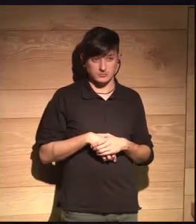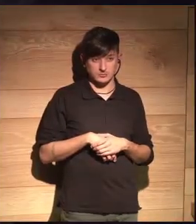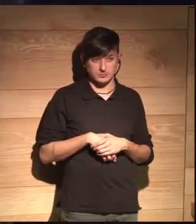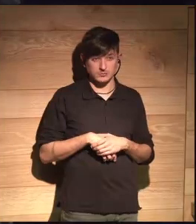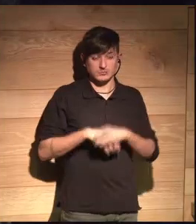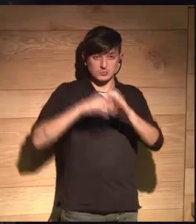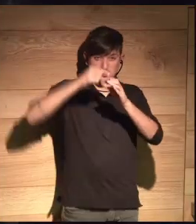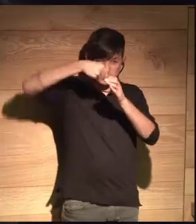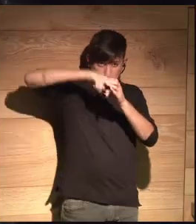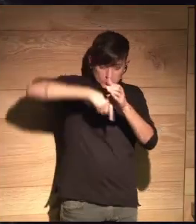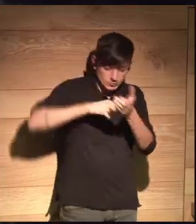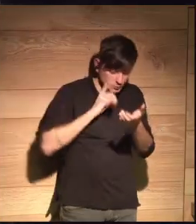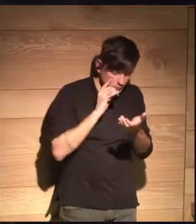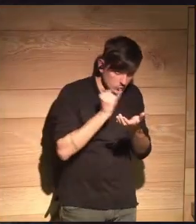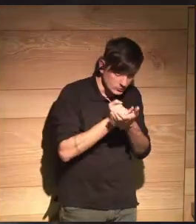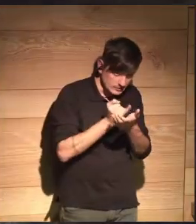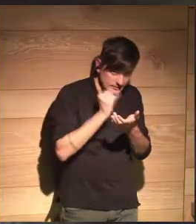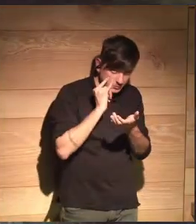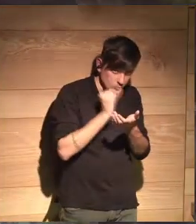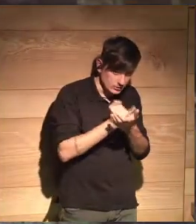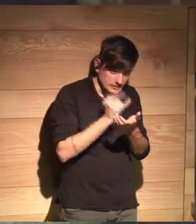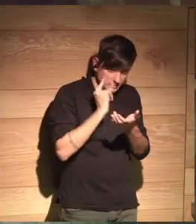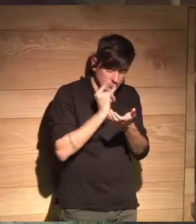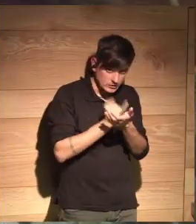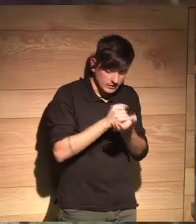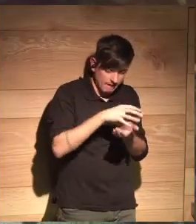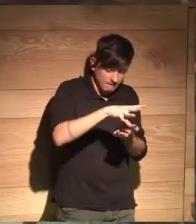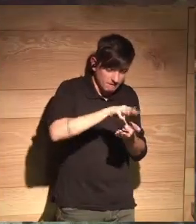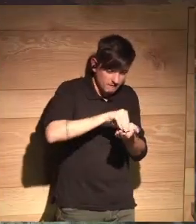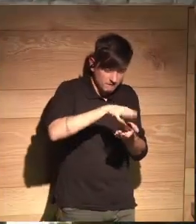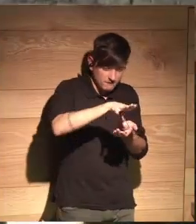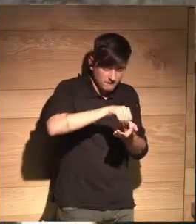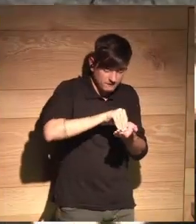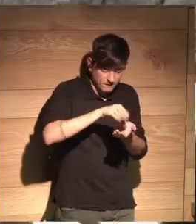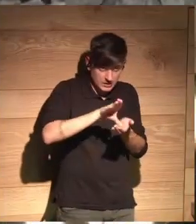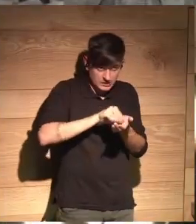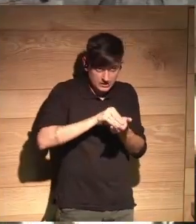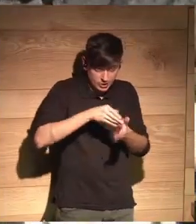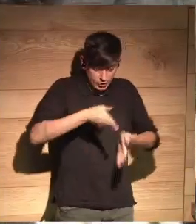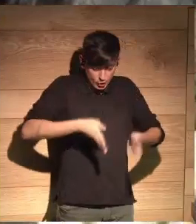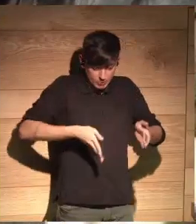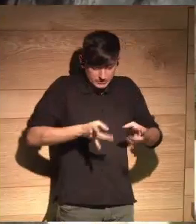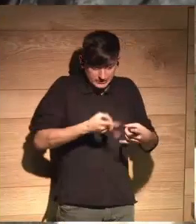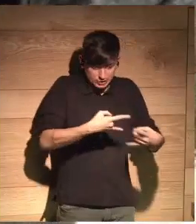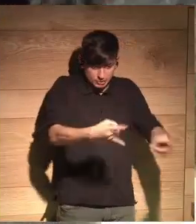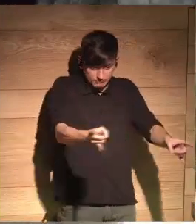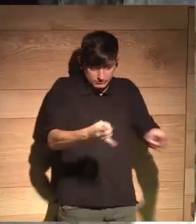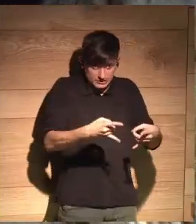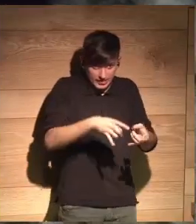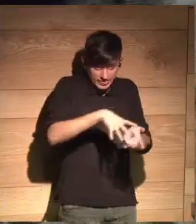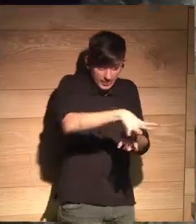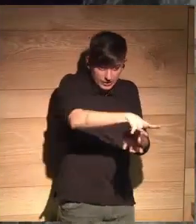va cogiendo muestras de forma automática y tiene un conjunto de sensores en el propio robot que van recopilando datos